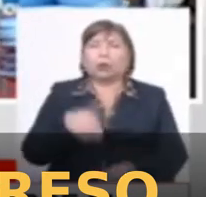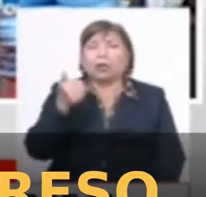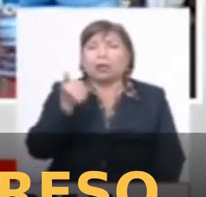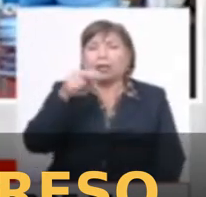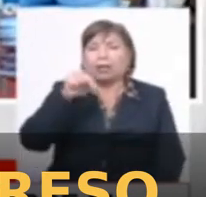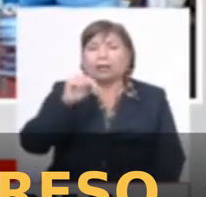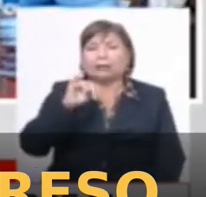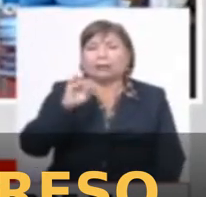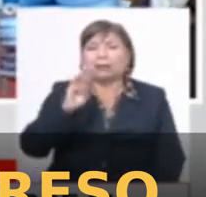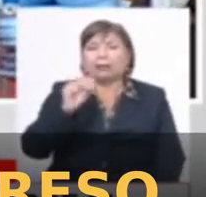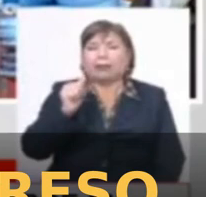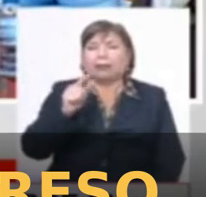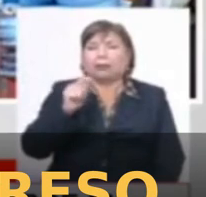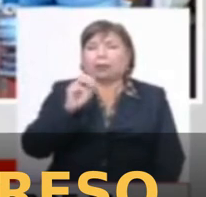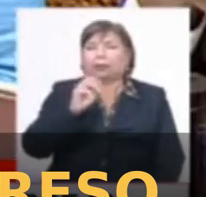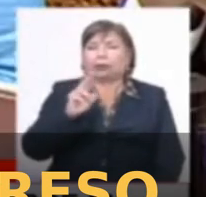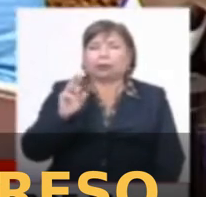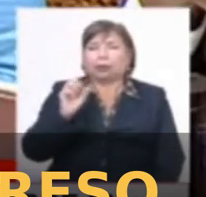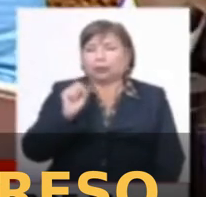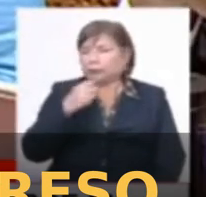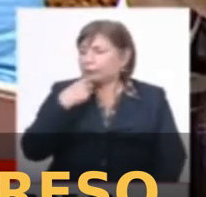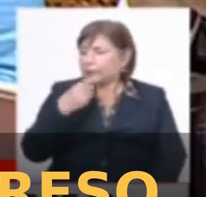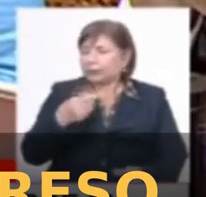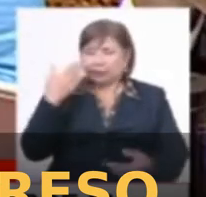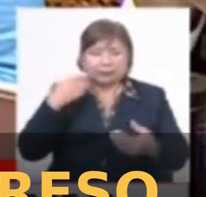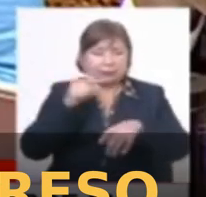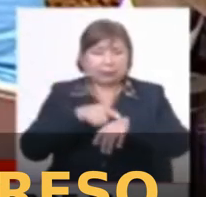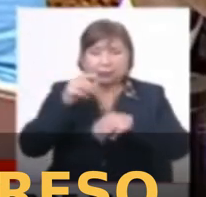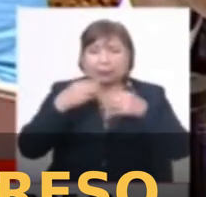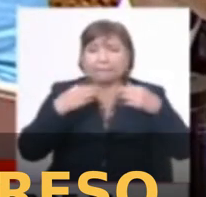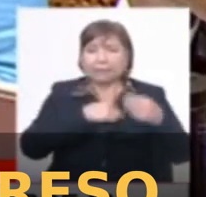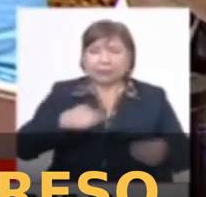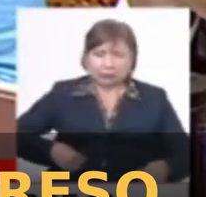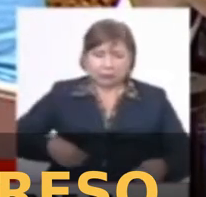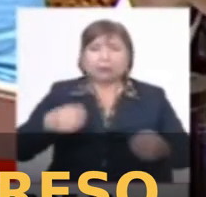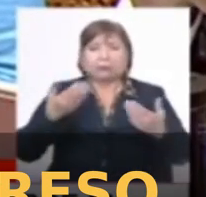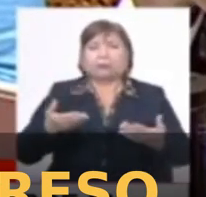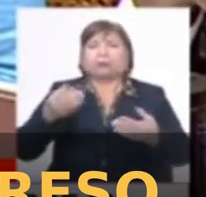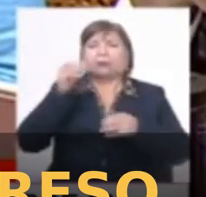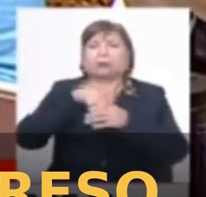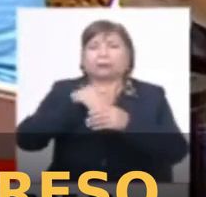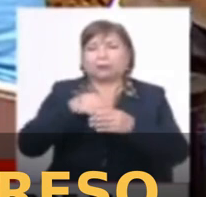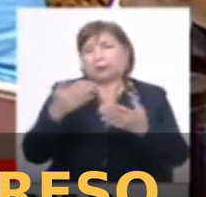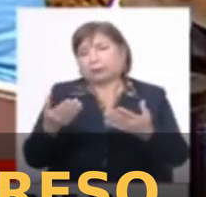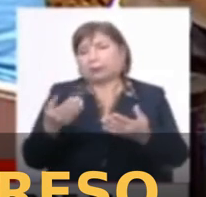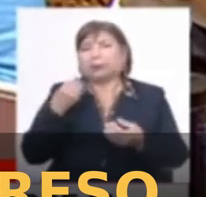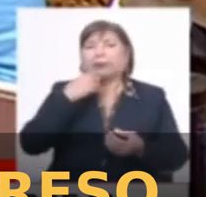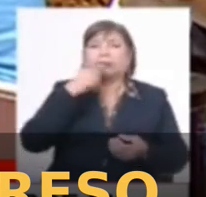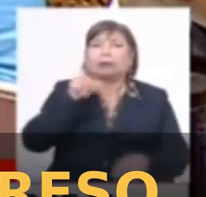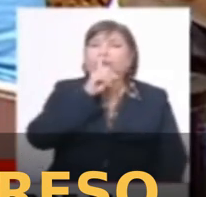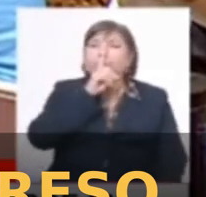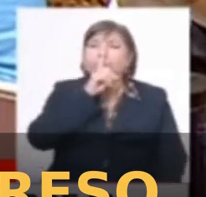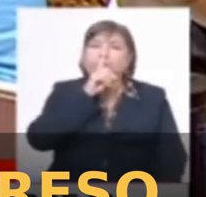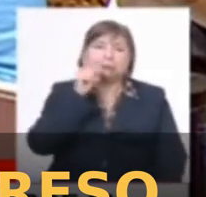Por supuesto, en el momento de la reunión era ministro de Justicia. Obvio que se ganó los bonos para ser premier, ¿no? Porque lo silenció a